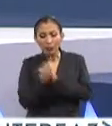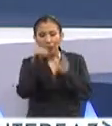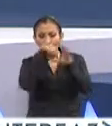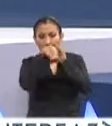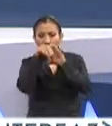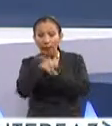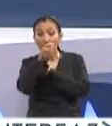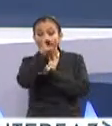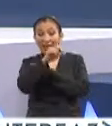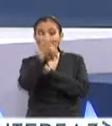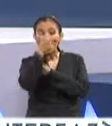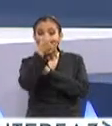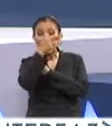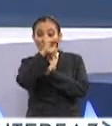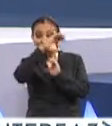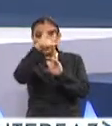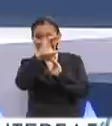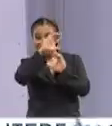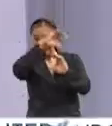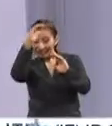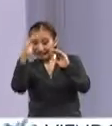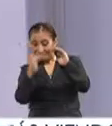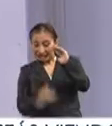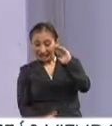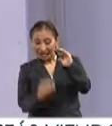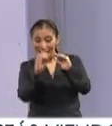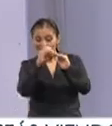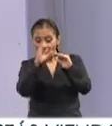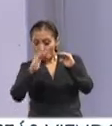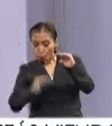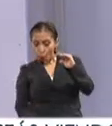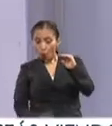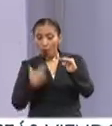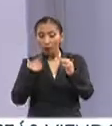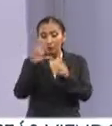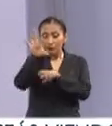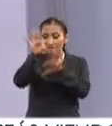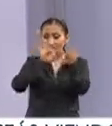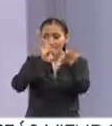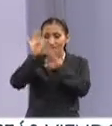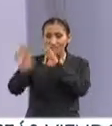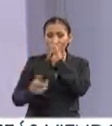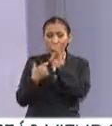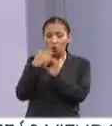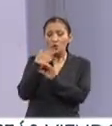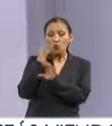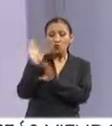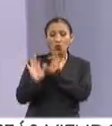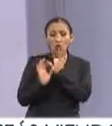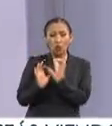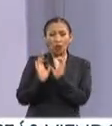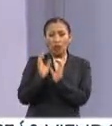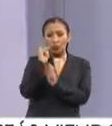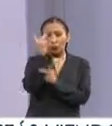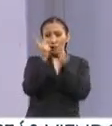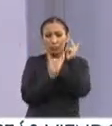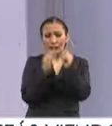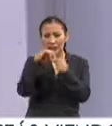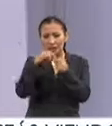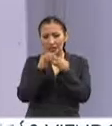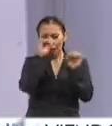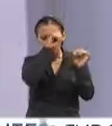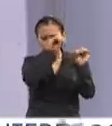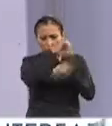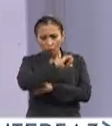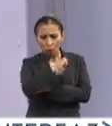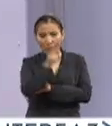a menos 20 grados Celsius alrededor de 29,000 colectas curatoriales, ¿no? Y básicamente de